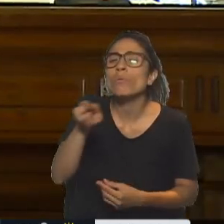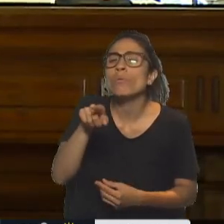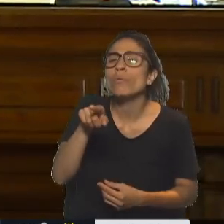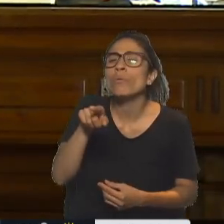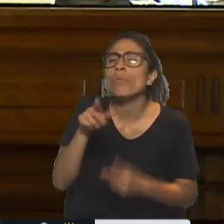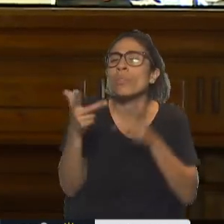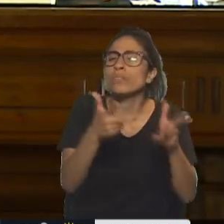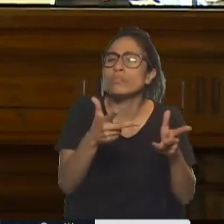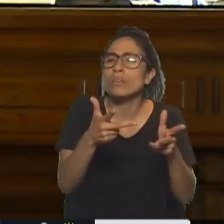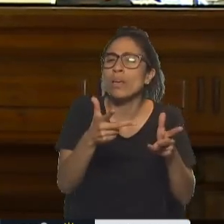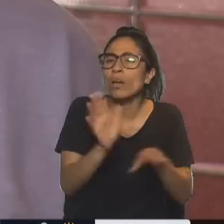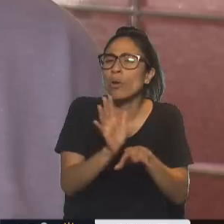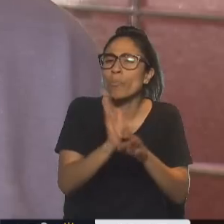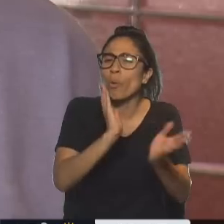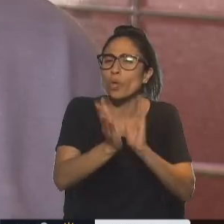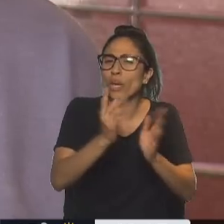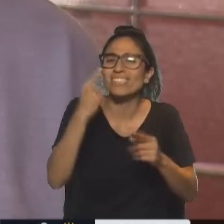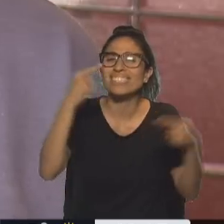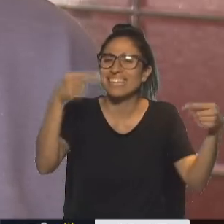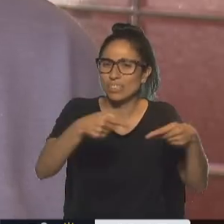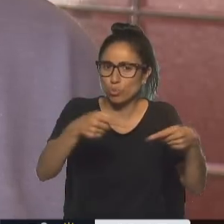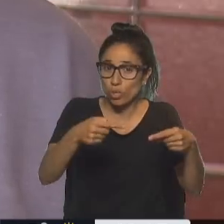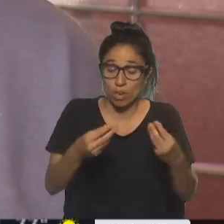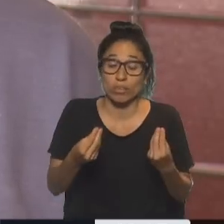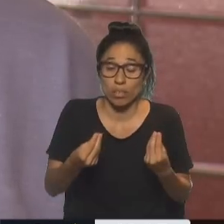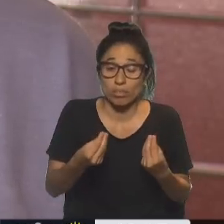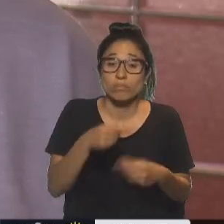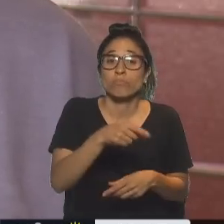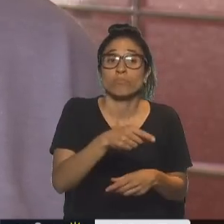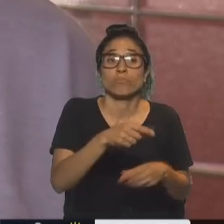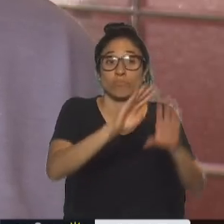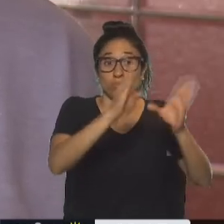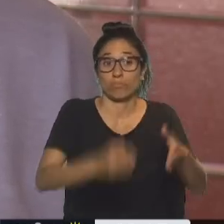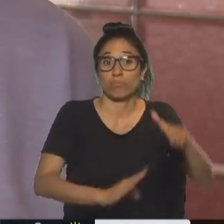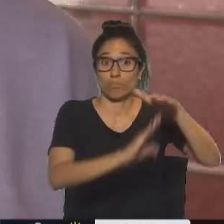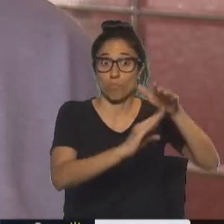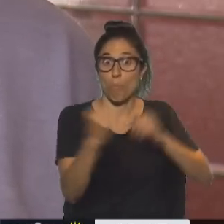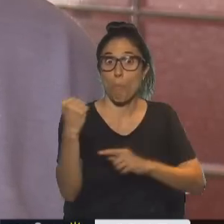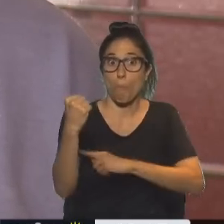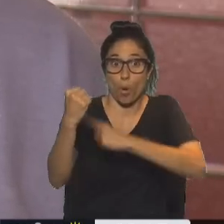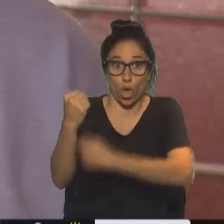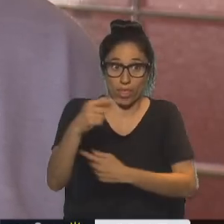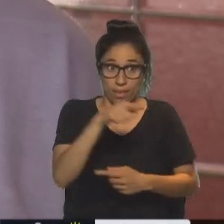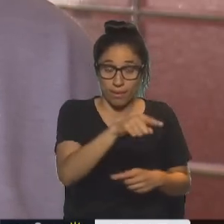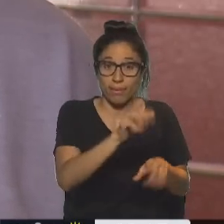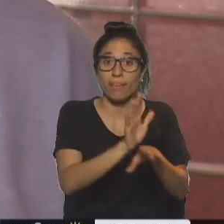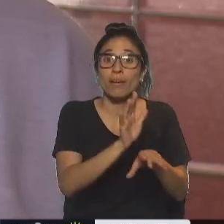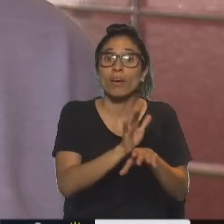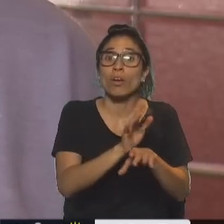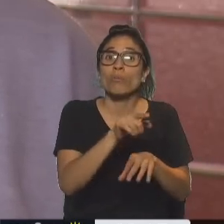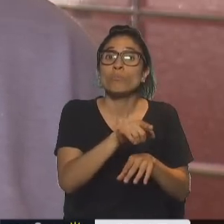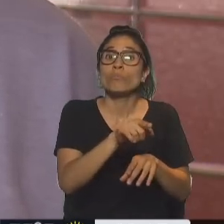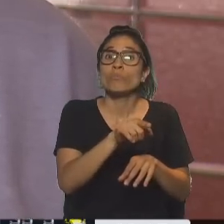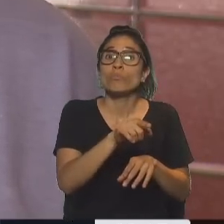Violencia institucional es cuando un poder con legitimidad de origen transgrede los límites de sus incumbencias